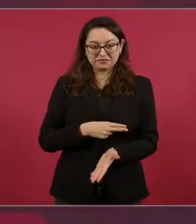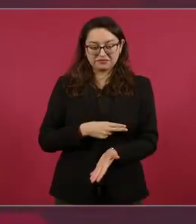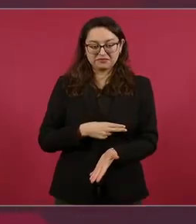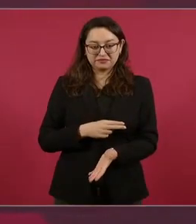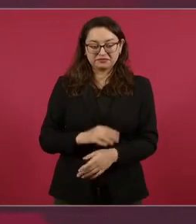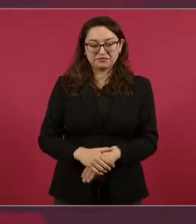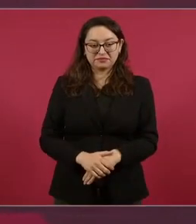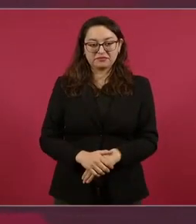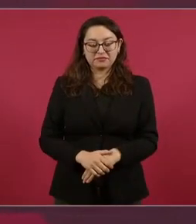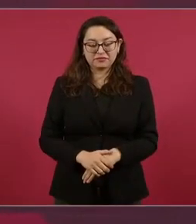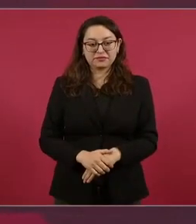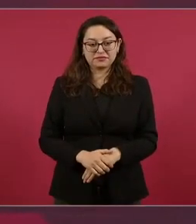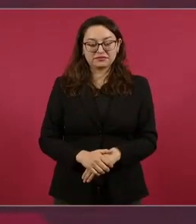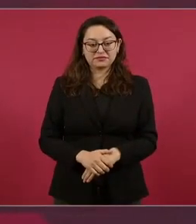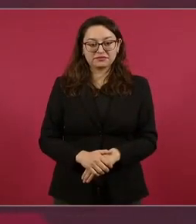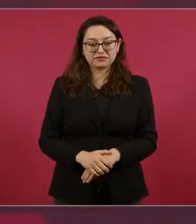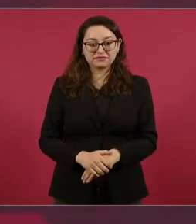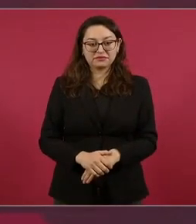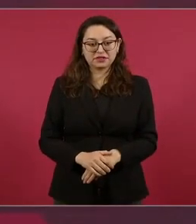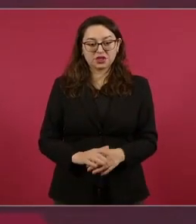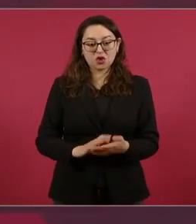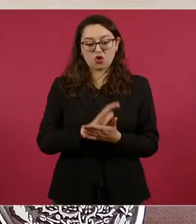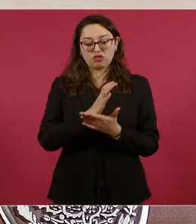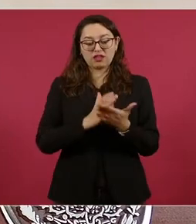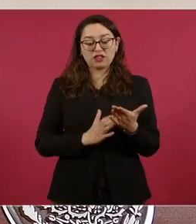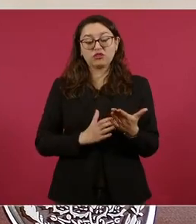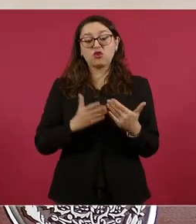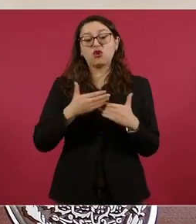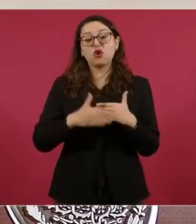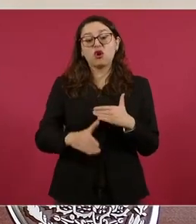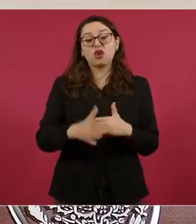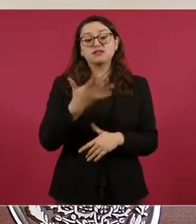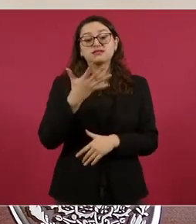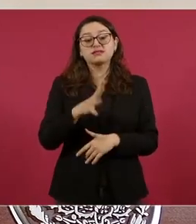firmó un contrato por 10